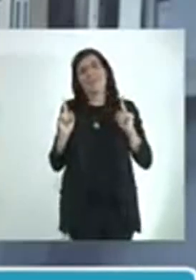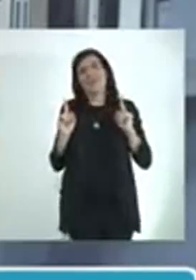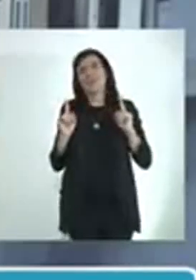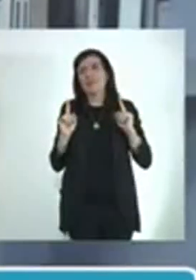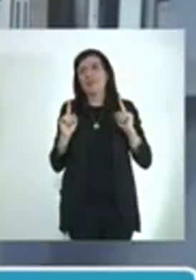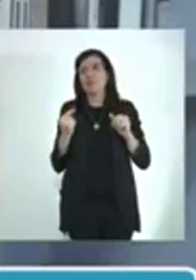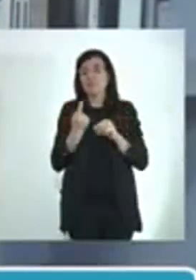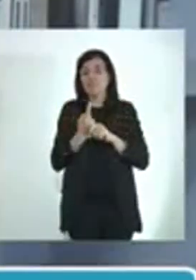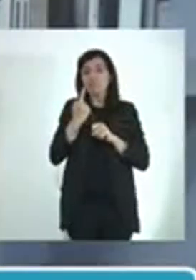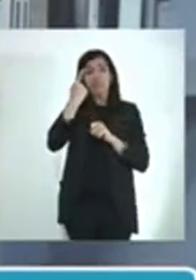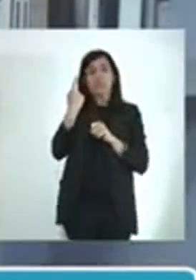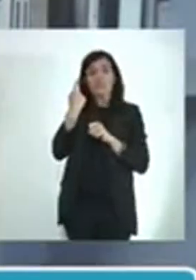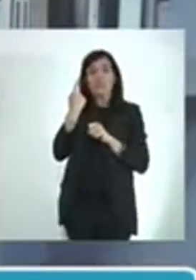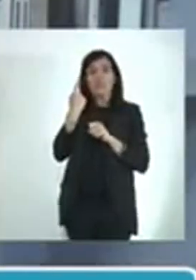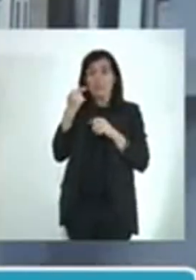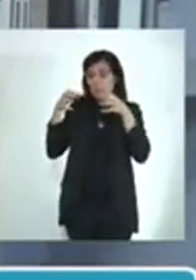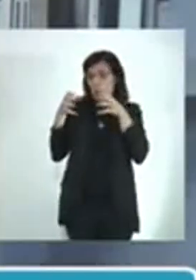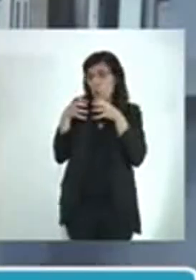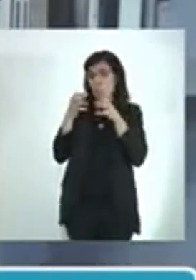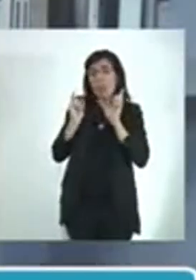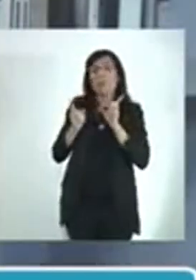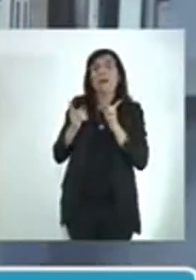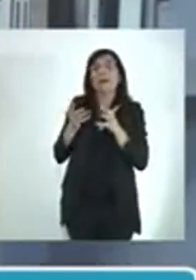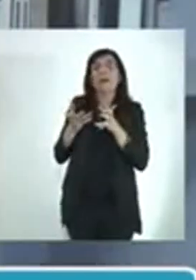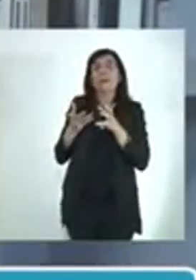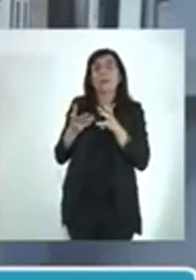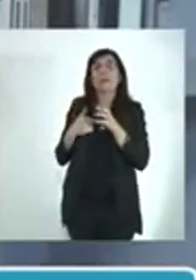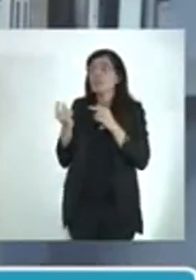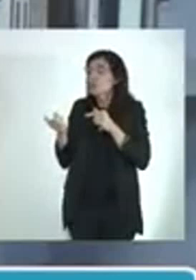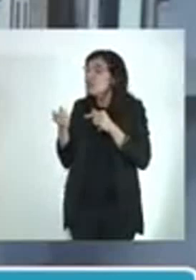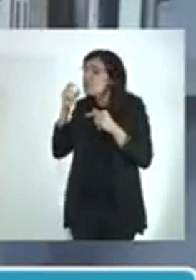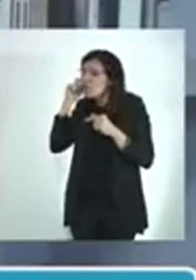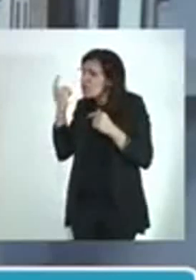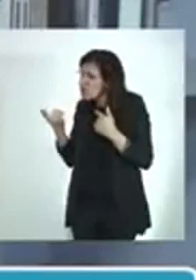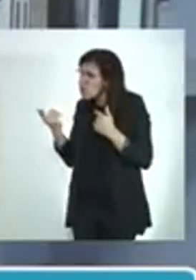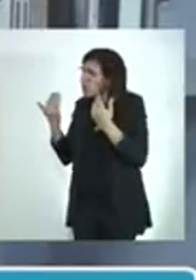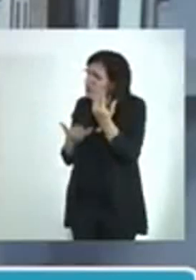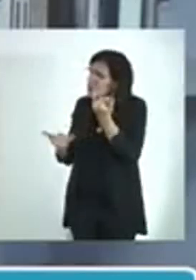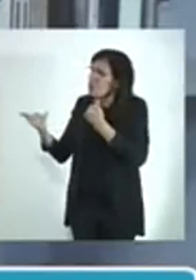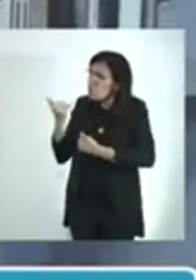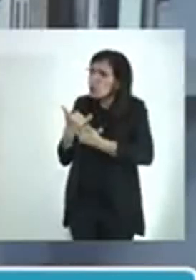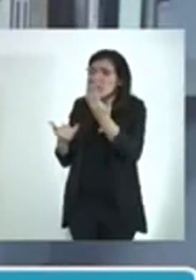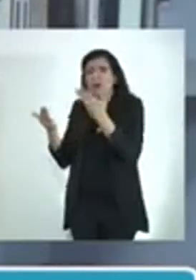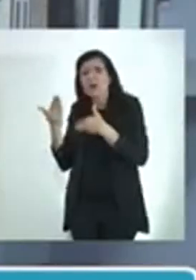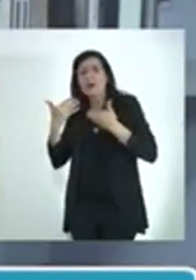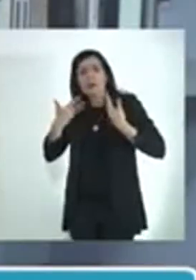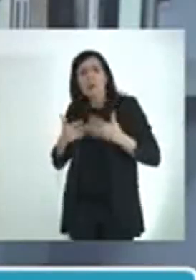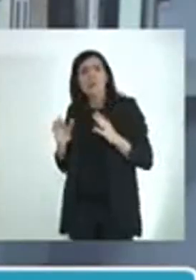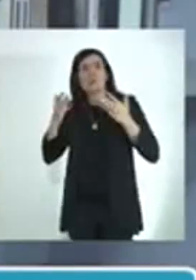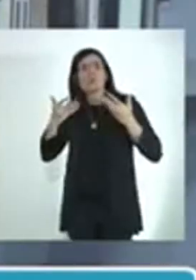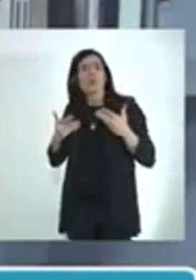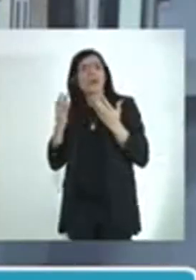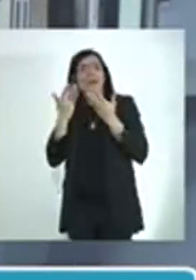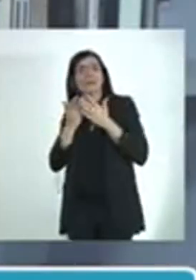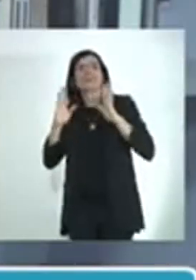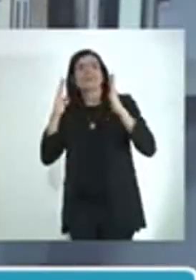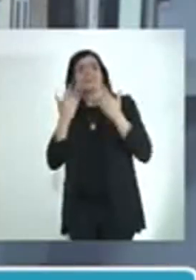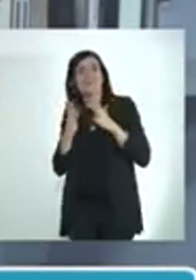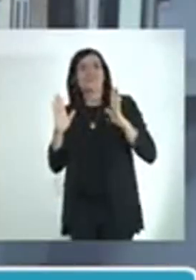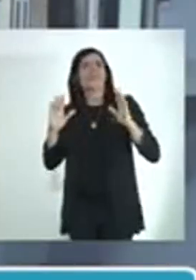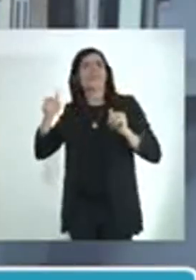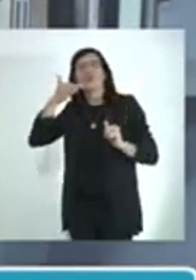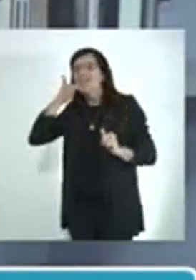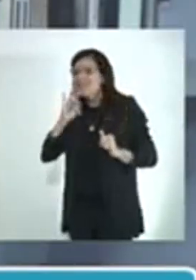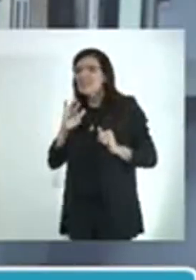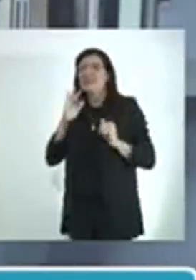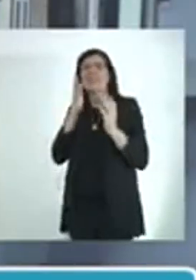en una cuestión vivencial y realmente nosotros como equipo aprendemos en cada experiencia, porque no es lo mismo trabajar con un equipo docente